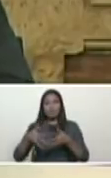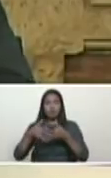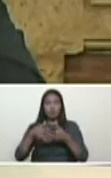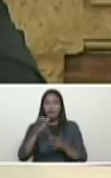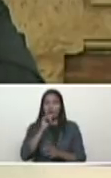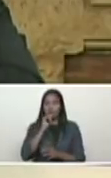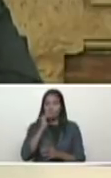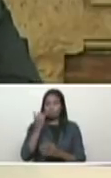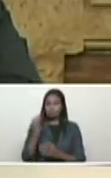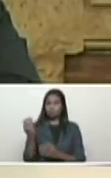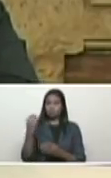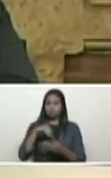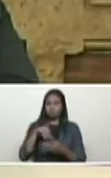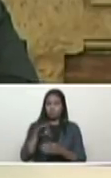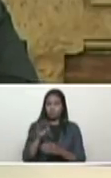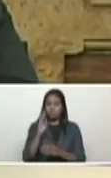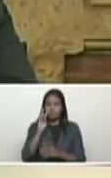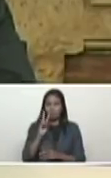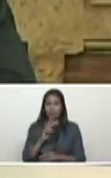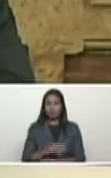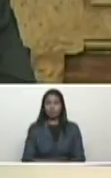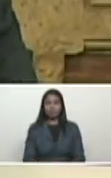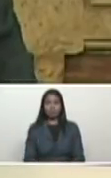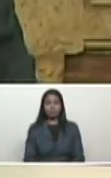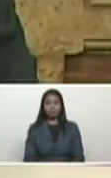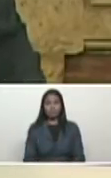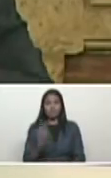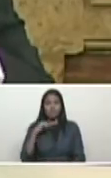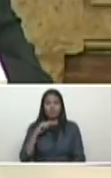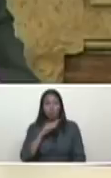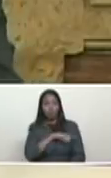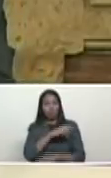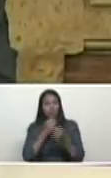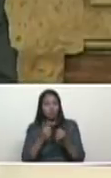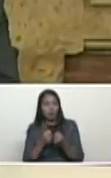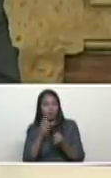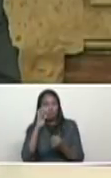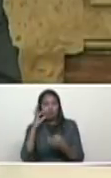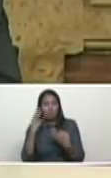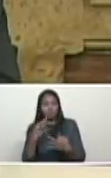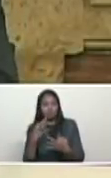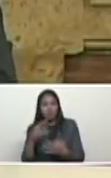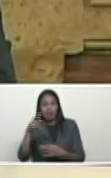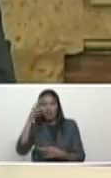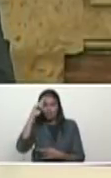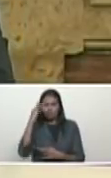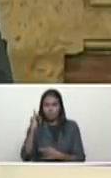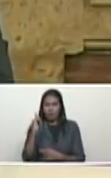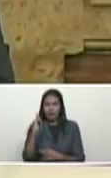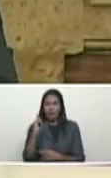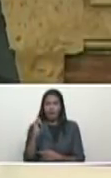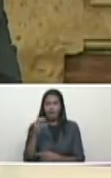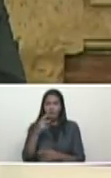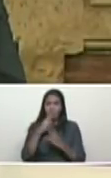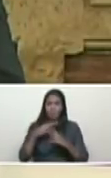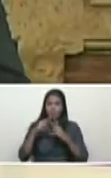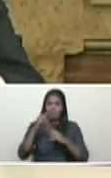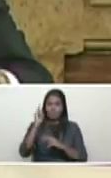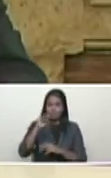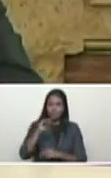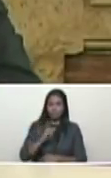anuncie o se lleve adelante tenemos el poder la convicción tenemos la razón tenemos la moral